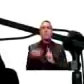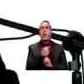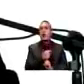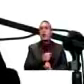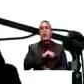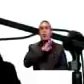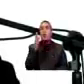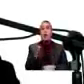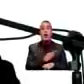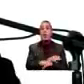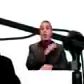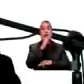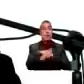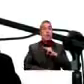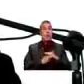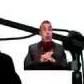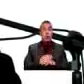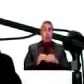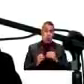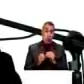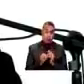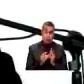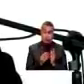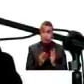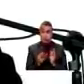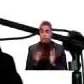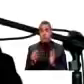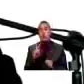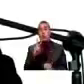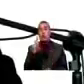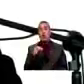récord mundial? Haber vacunado al